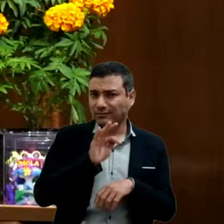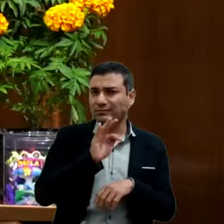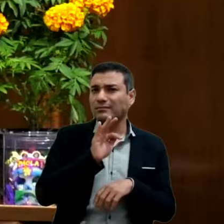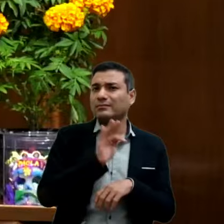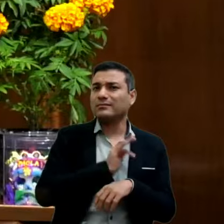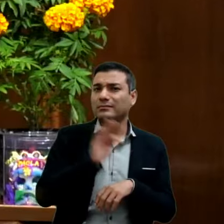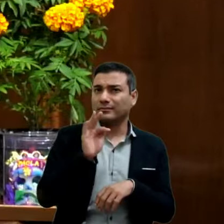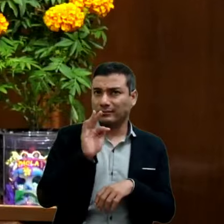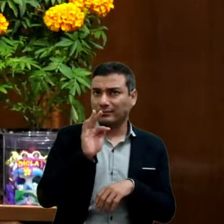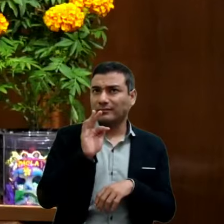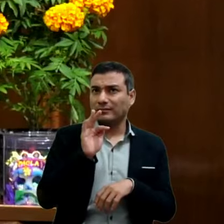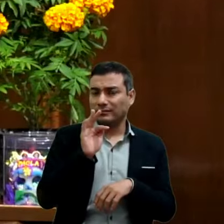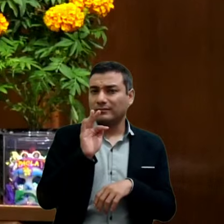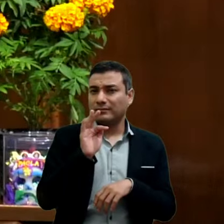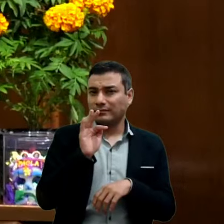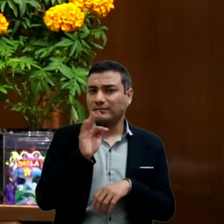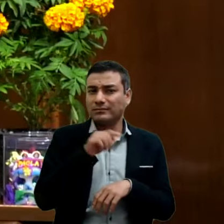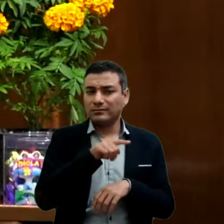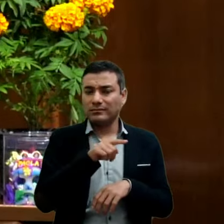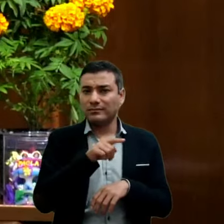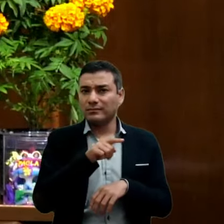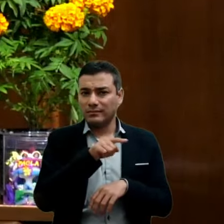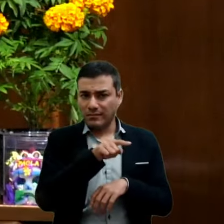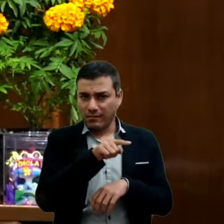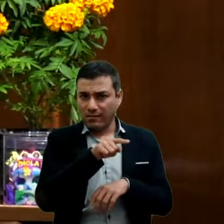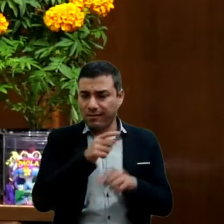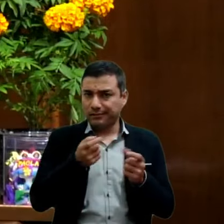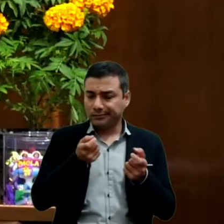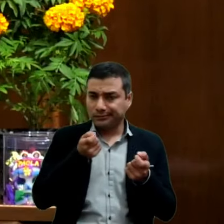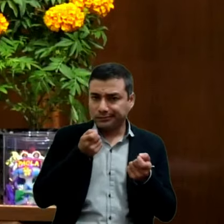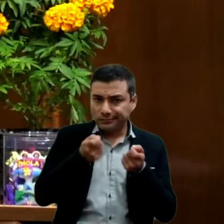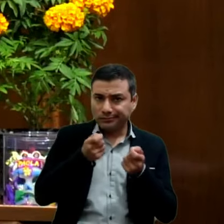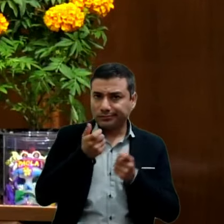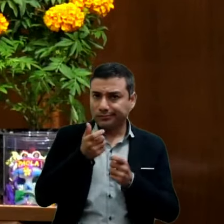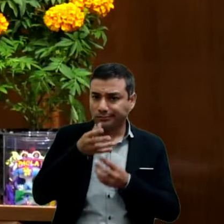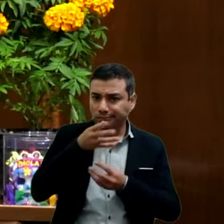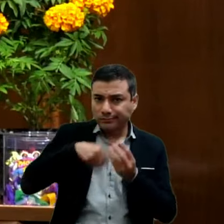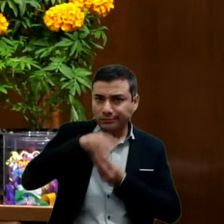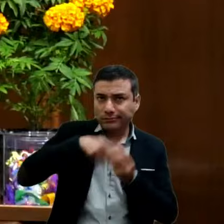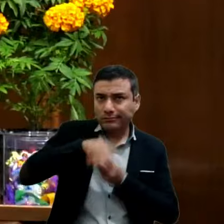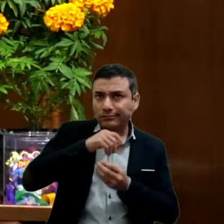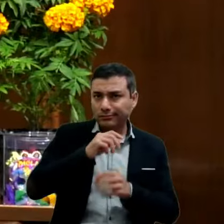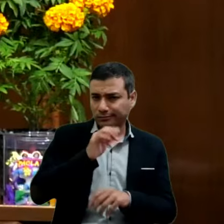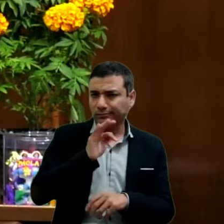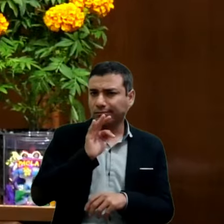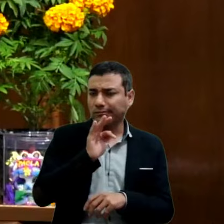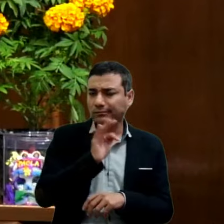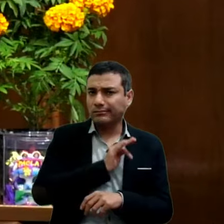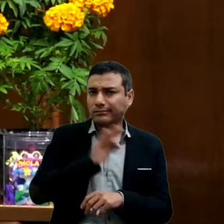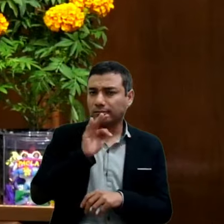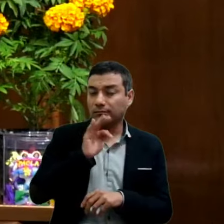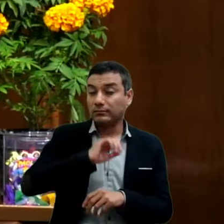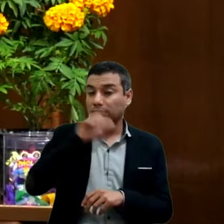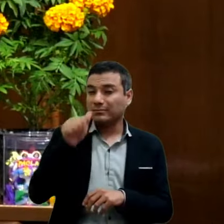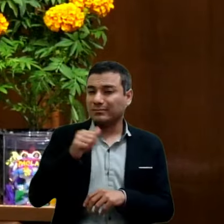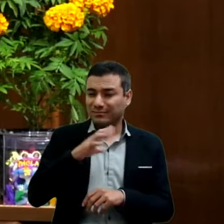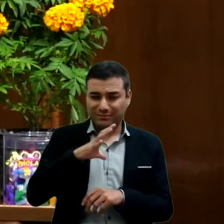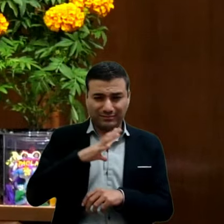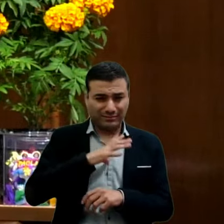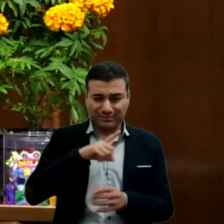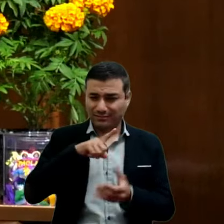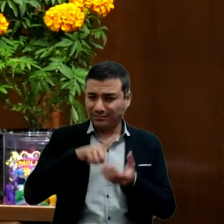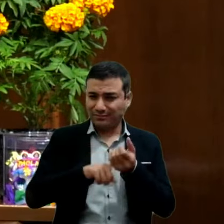recursos o administren recursos financieros en donde se llegan a cometer actos de